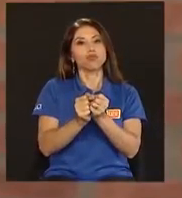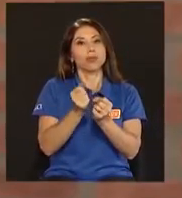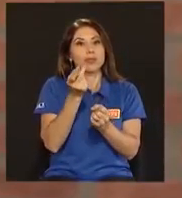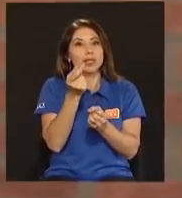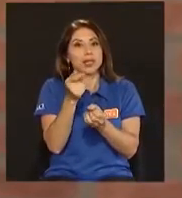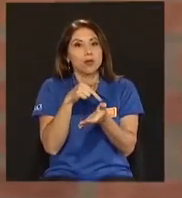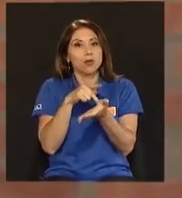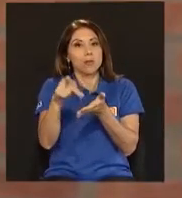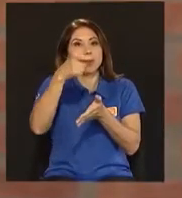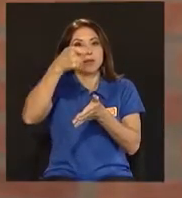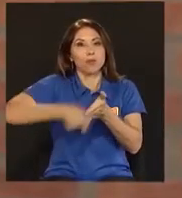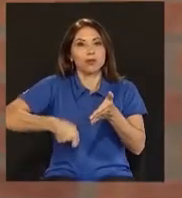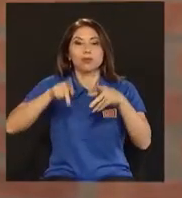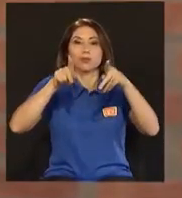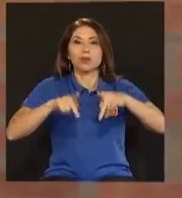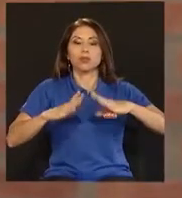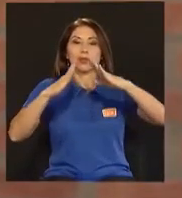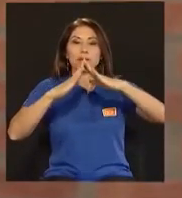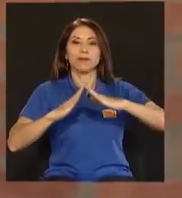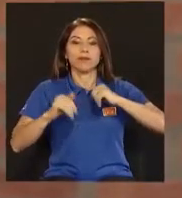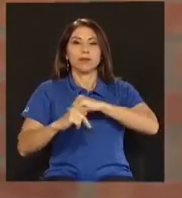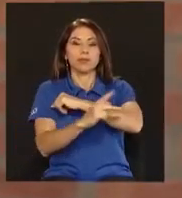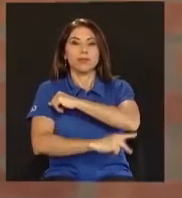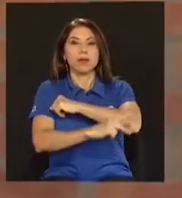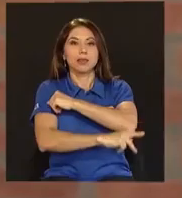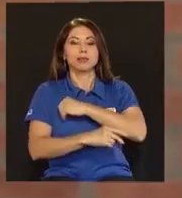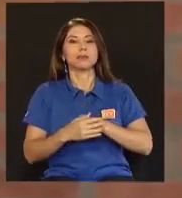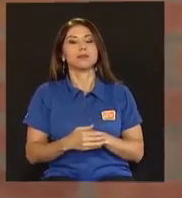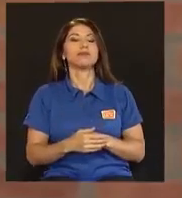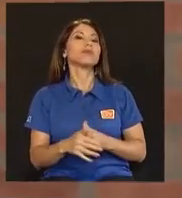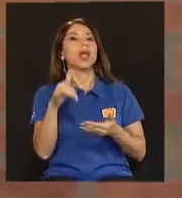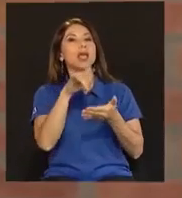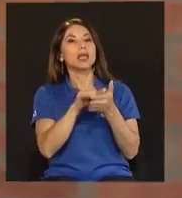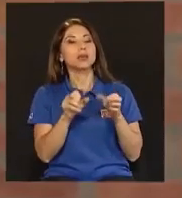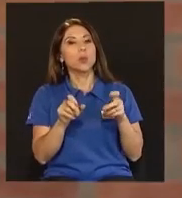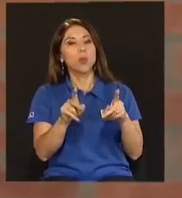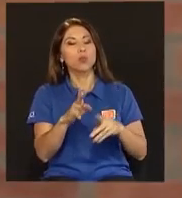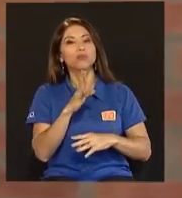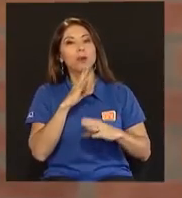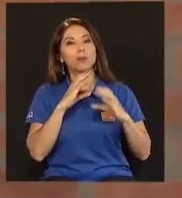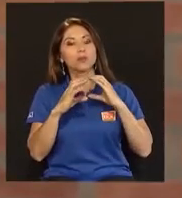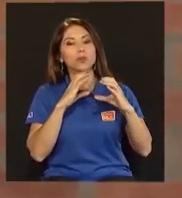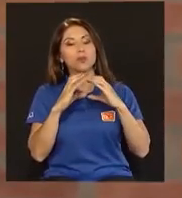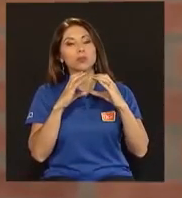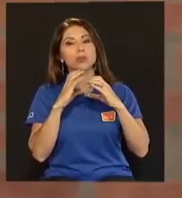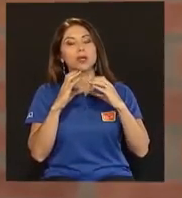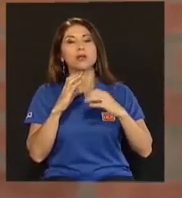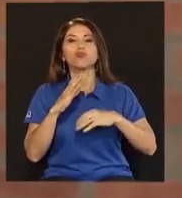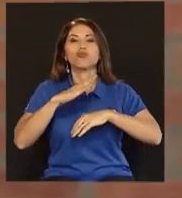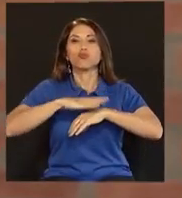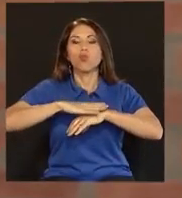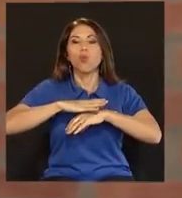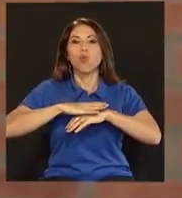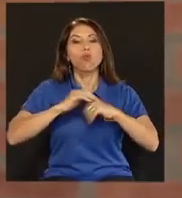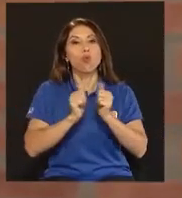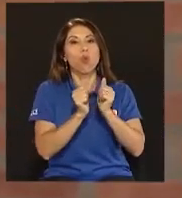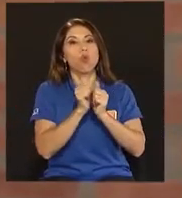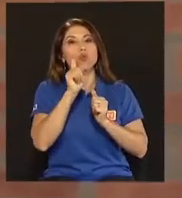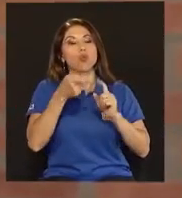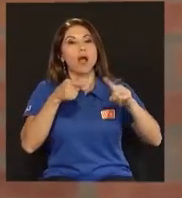que tributan los habitantes de este país, y en esta ocasión vamos a conversar con un amigo